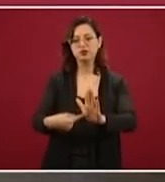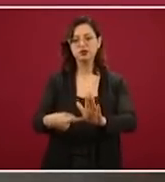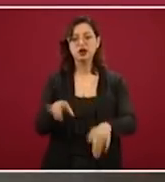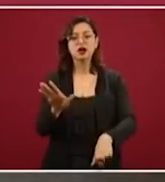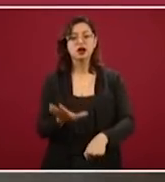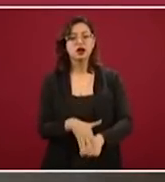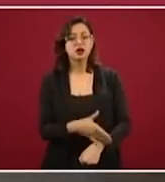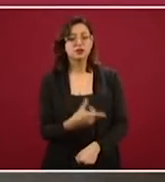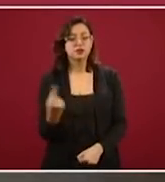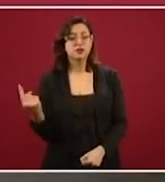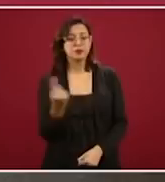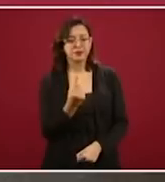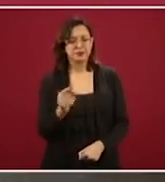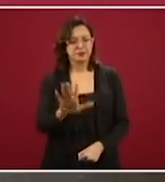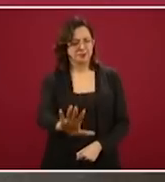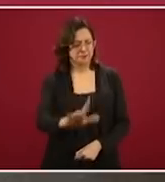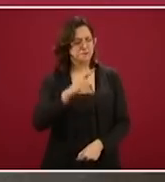porque miren,